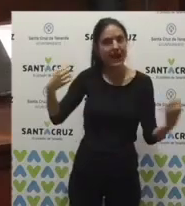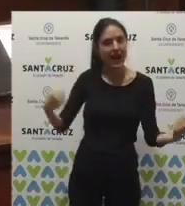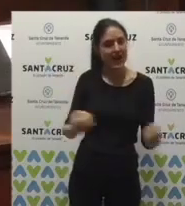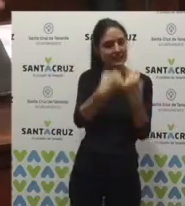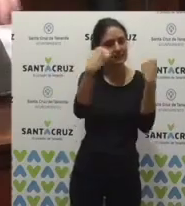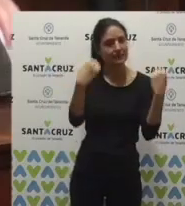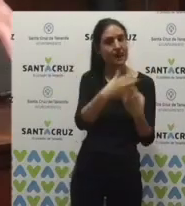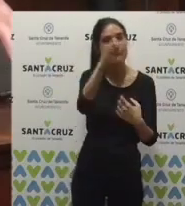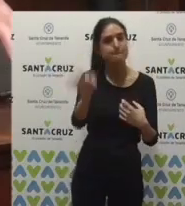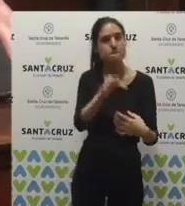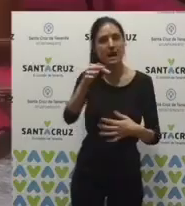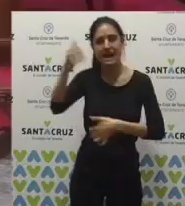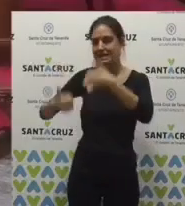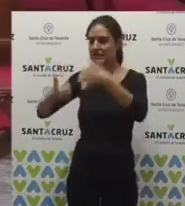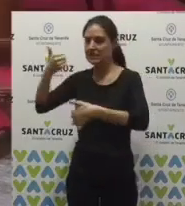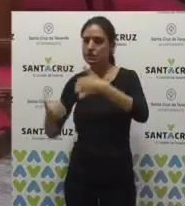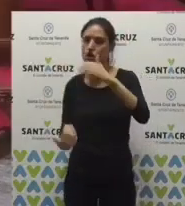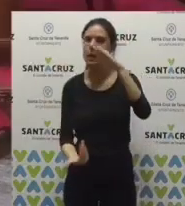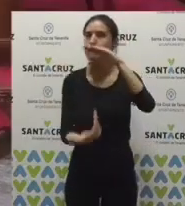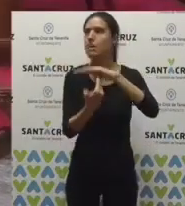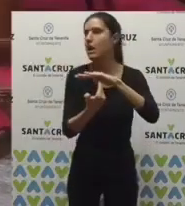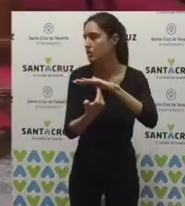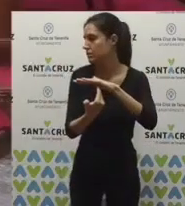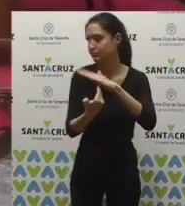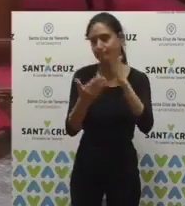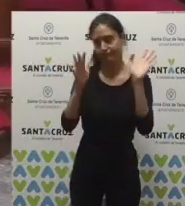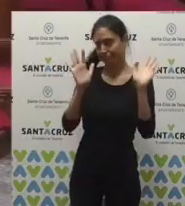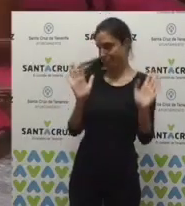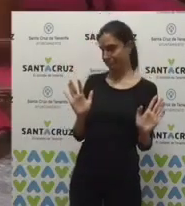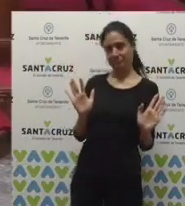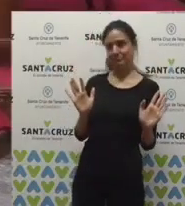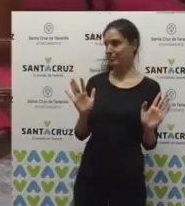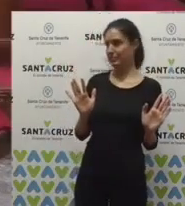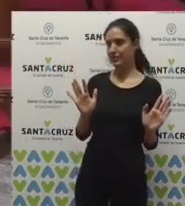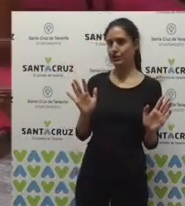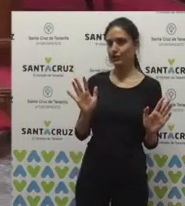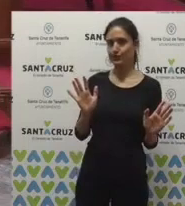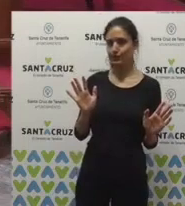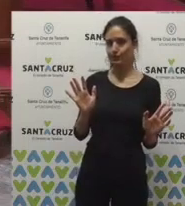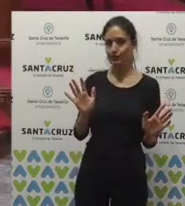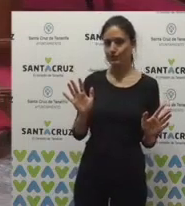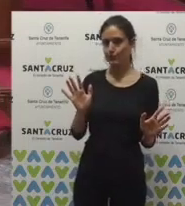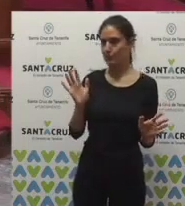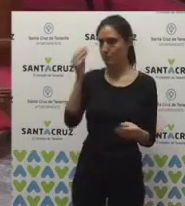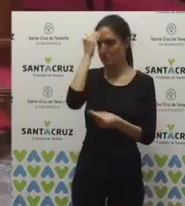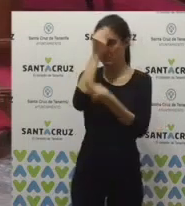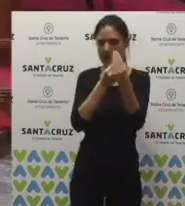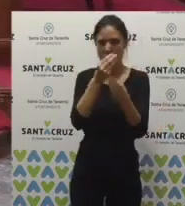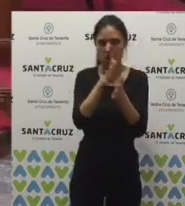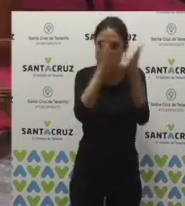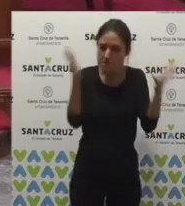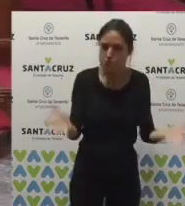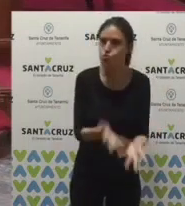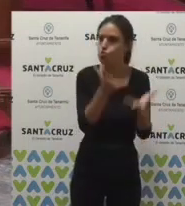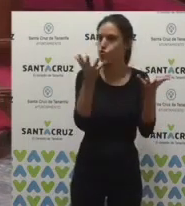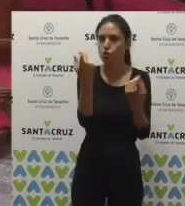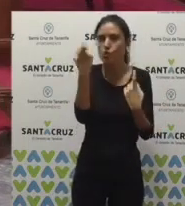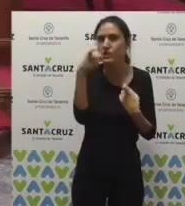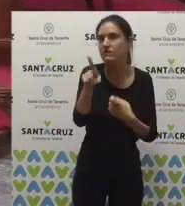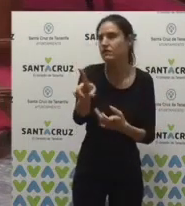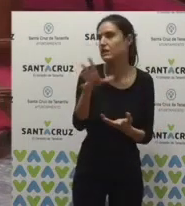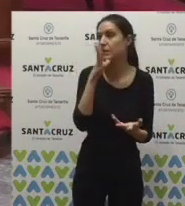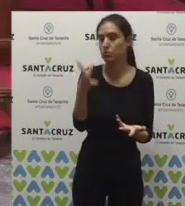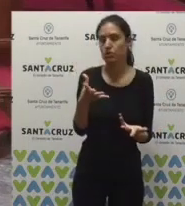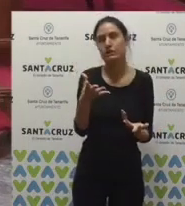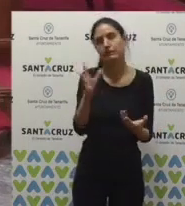licitaciones ha estado parada sin embargo entendemos que no requieren ningún impulso porque si bien es cierto que en los primeros